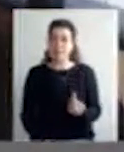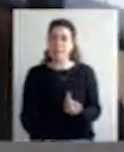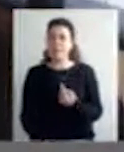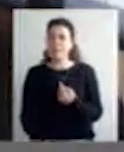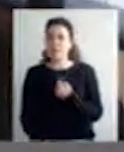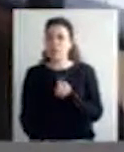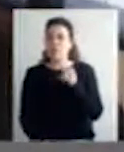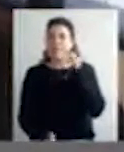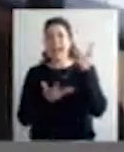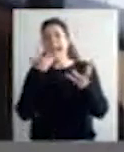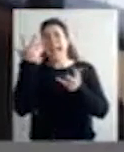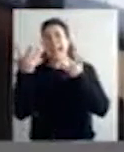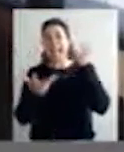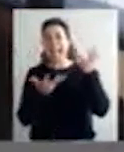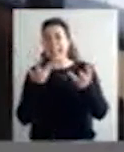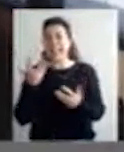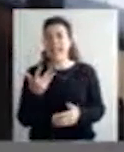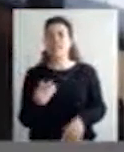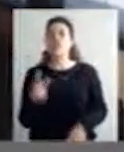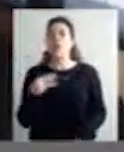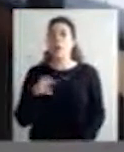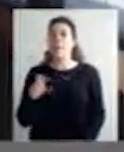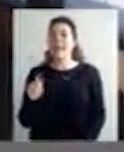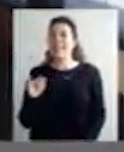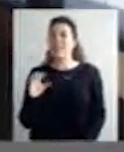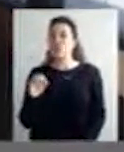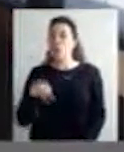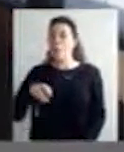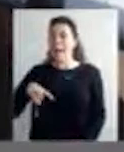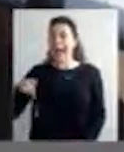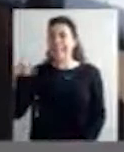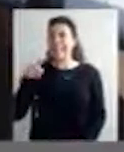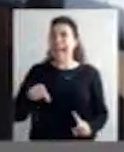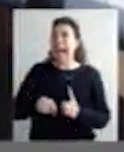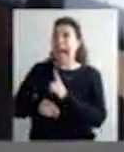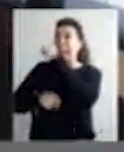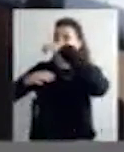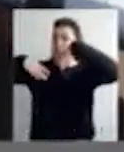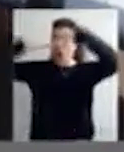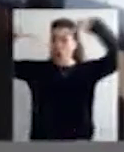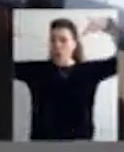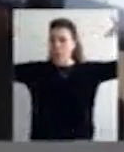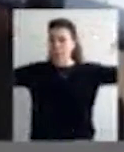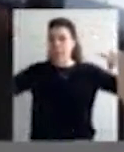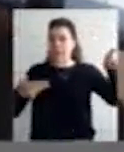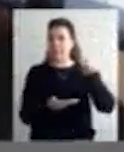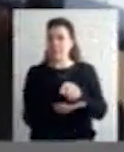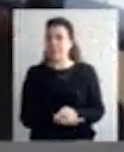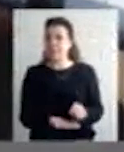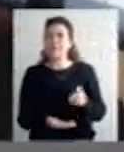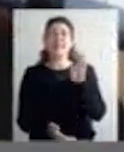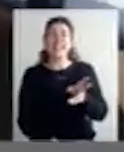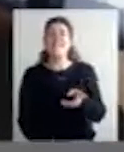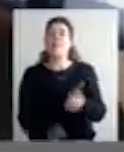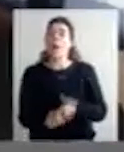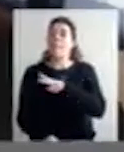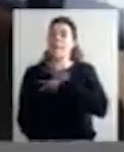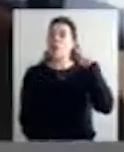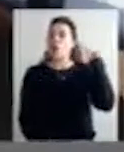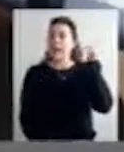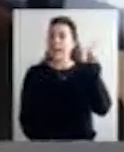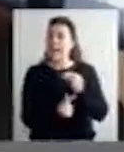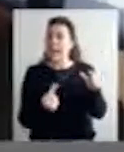la canción de Patricio Mann, Arriba en la Cordillera, y él debió haber sido Premio Nacional y por su muerte se debió haber